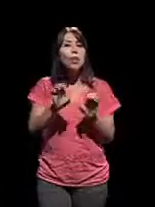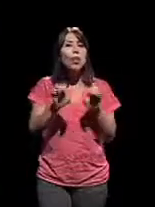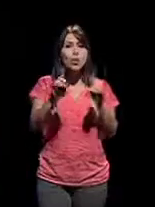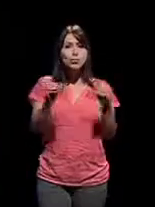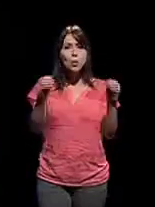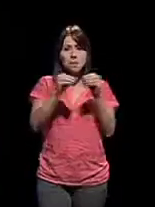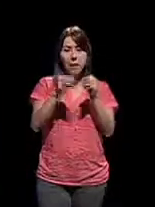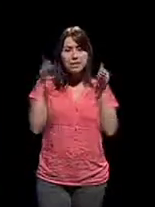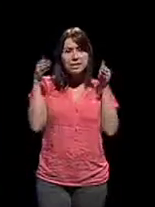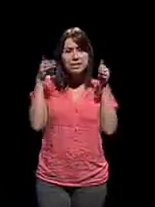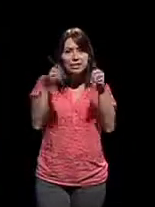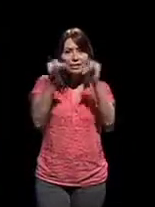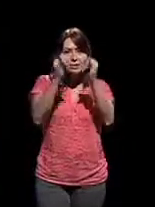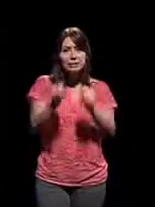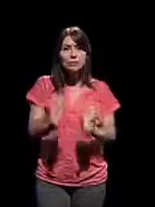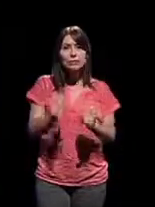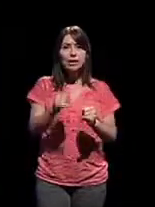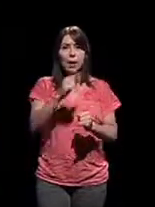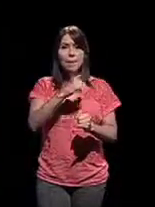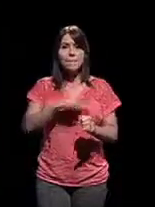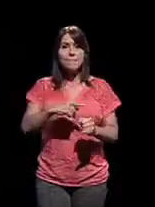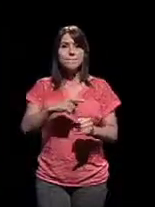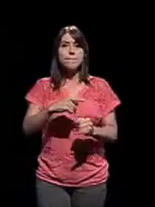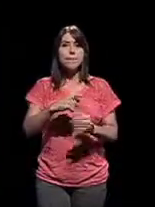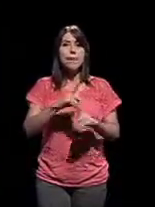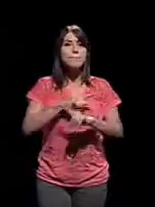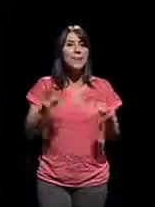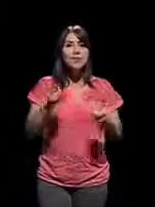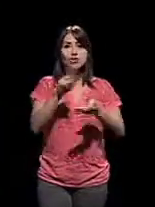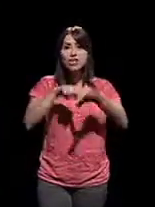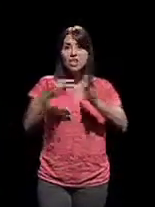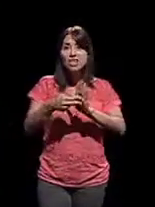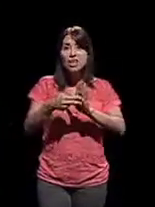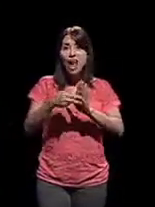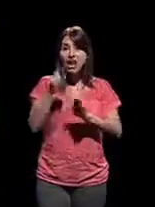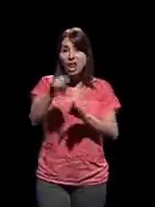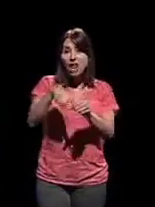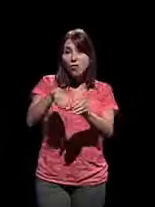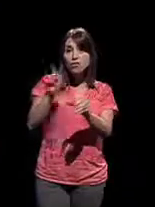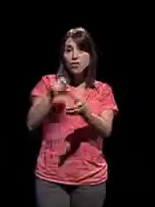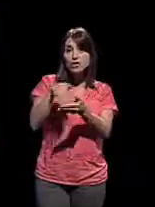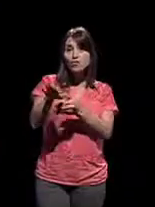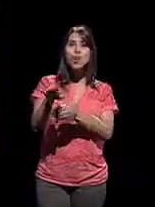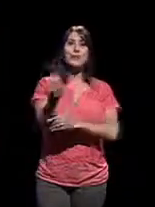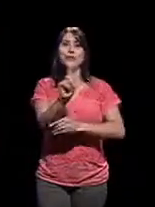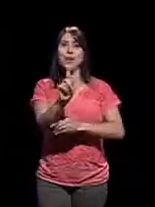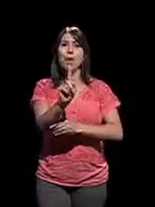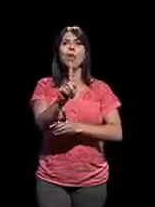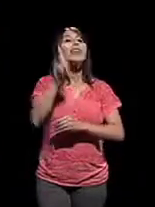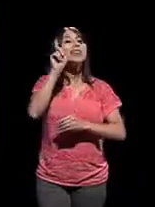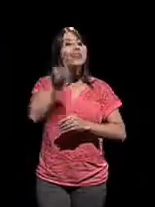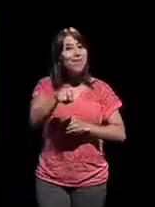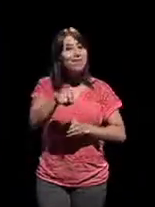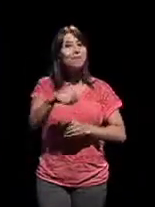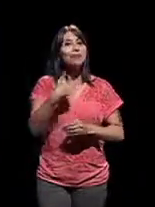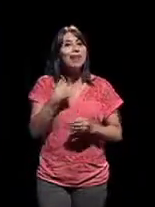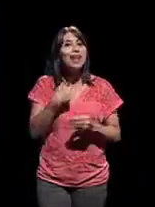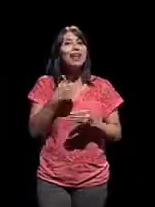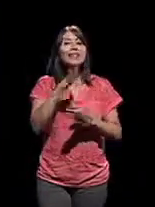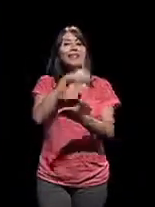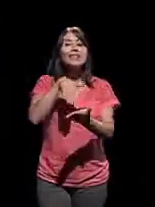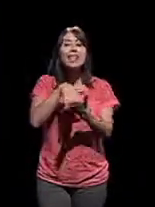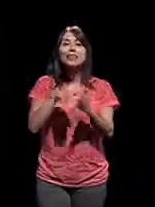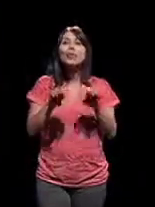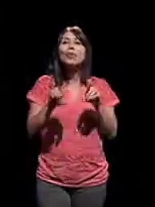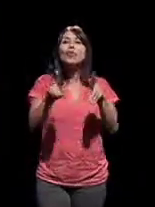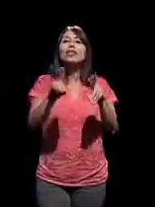de educación más especializada, que atienda más su condición particular, pero esto no implica que tengamos que excluir de nuevo, ¿verdad? Sino que debe haber